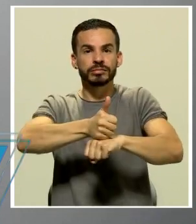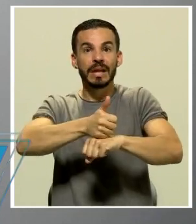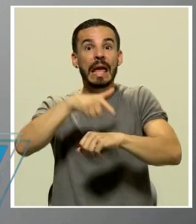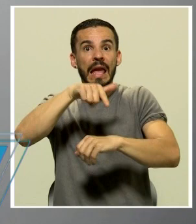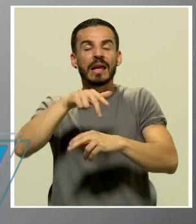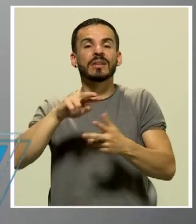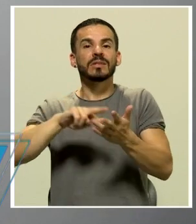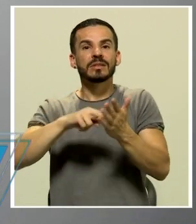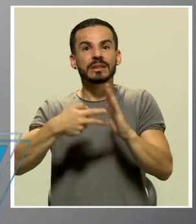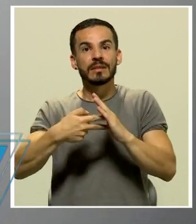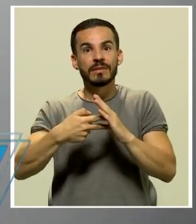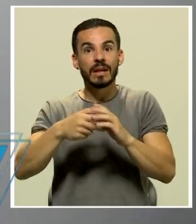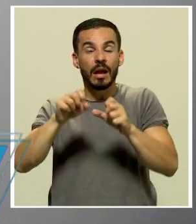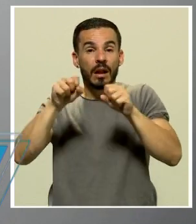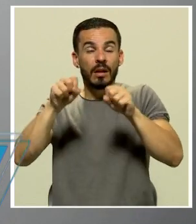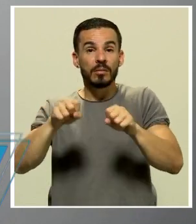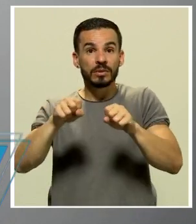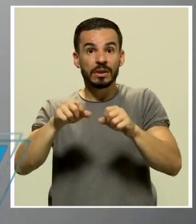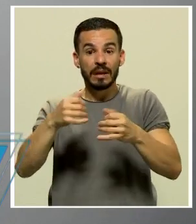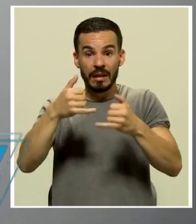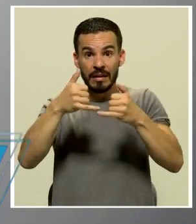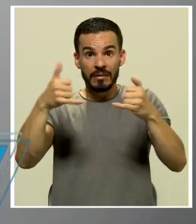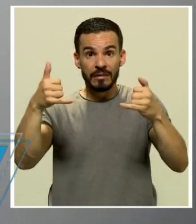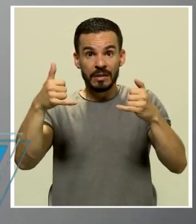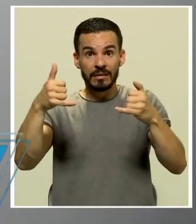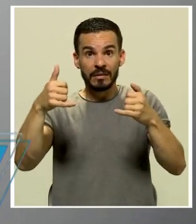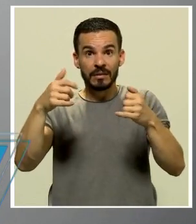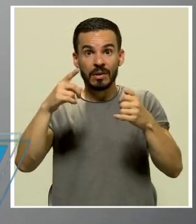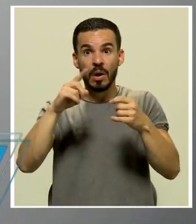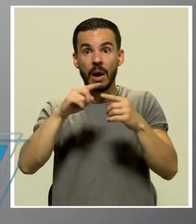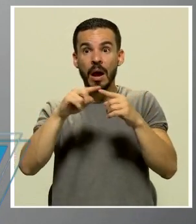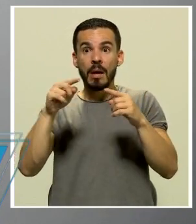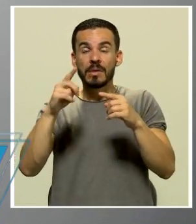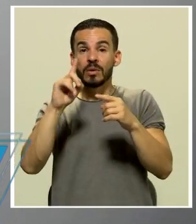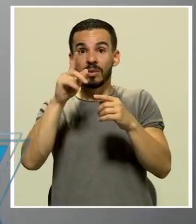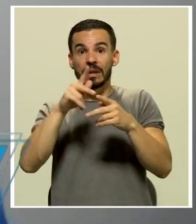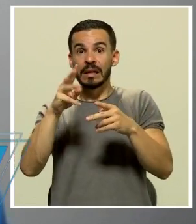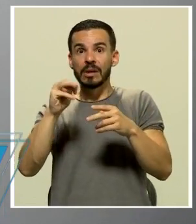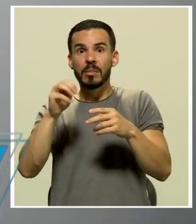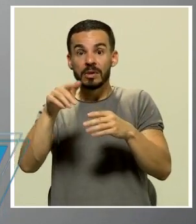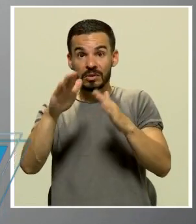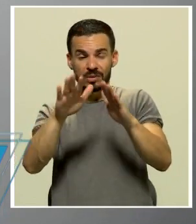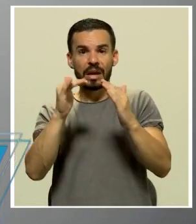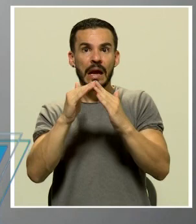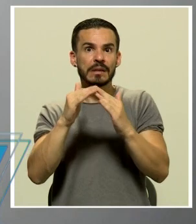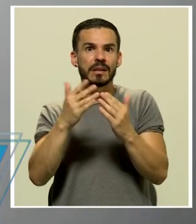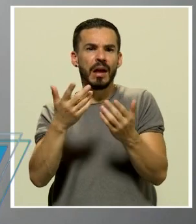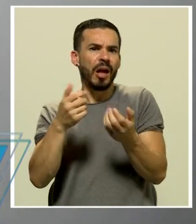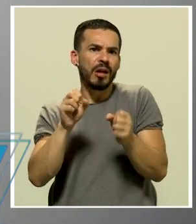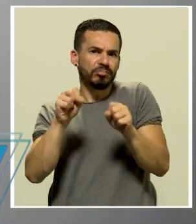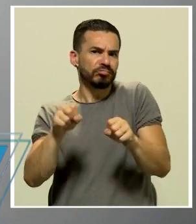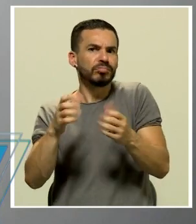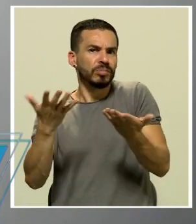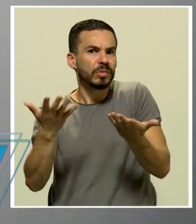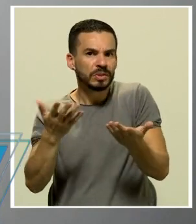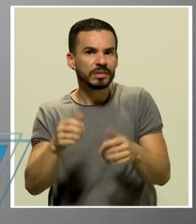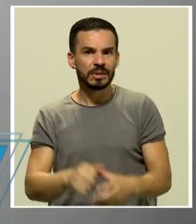quiere decir que la probabilidad de que la fibra pase a menos de 1 kilómetro de su casa es enorme, muy, muy grande.